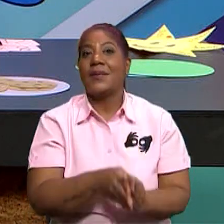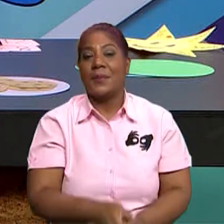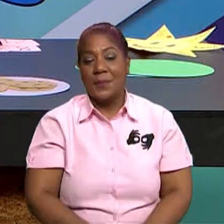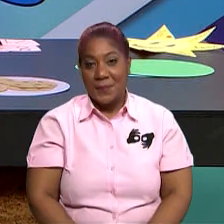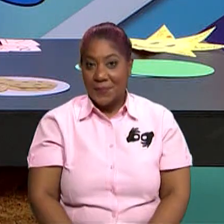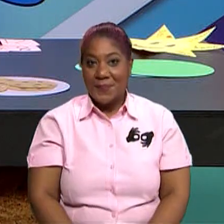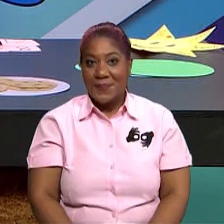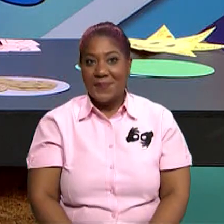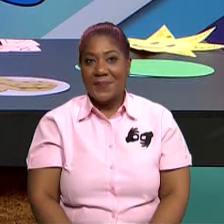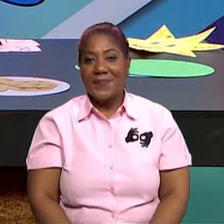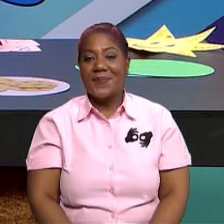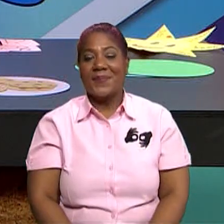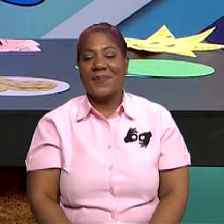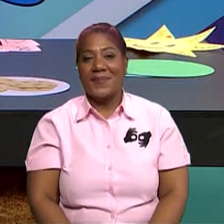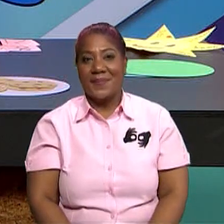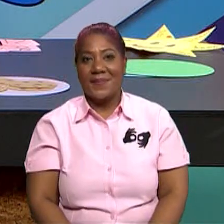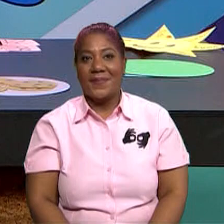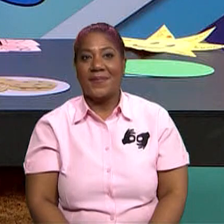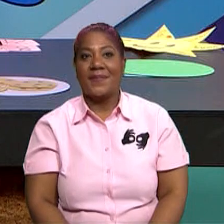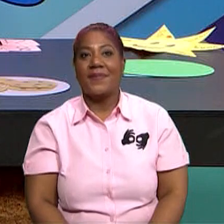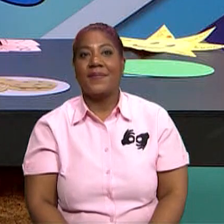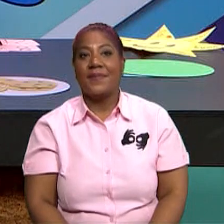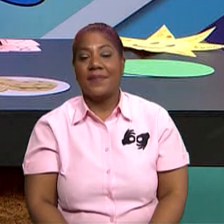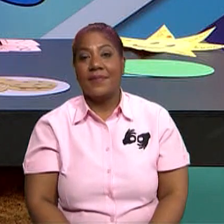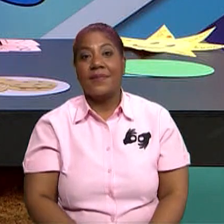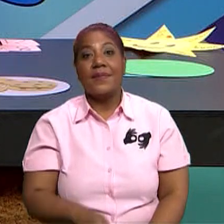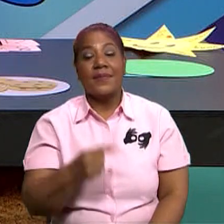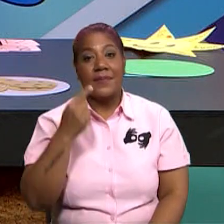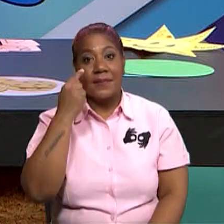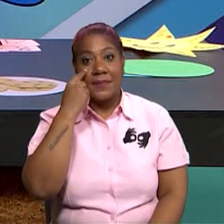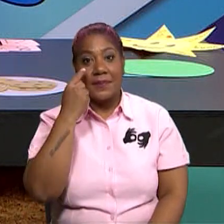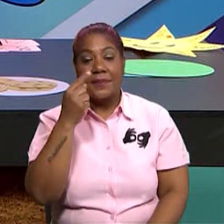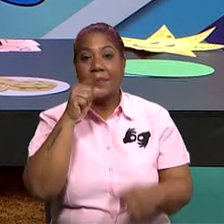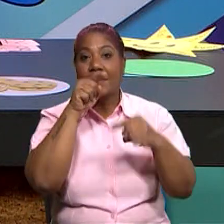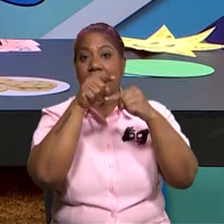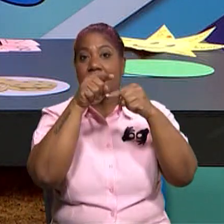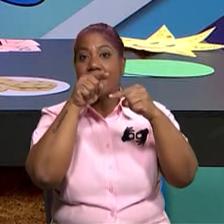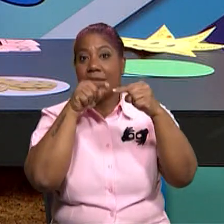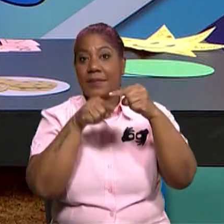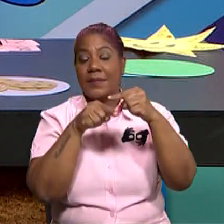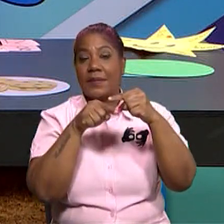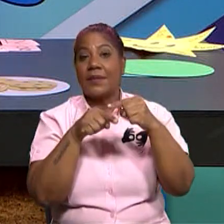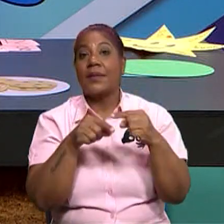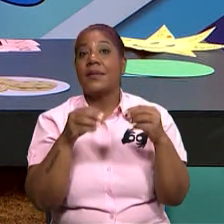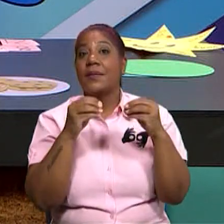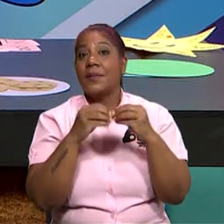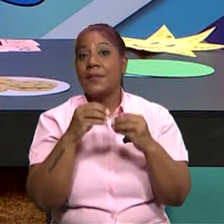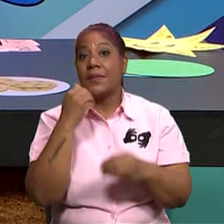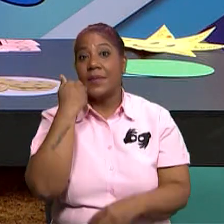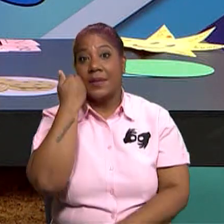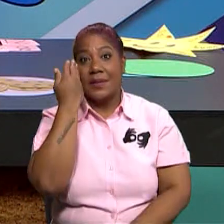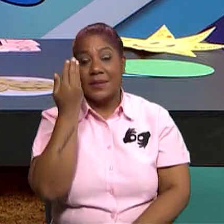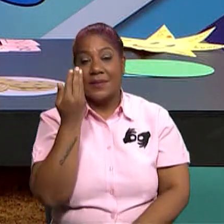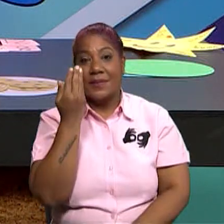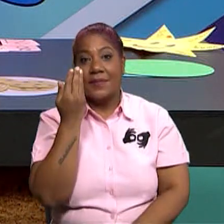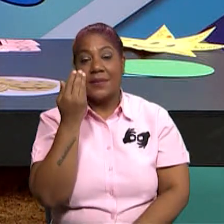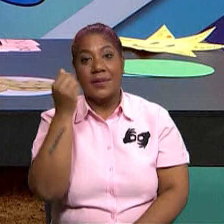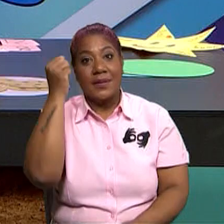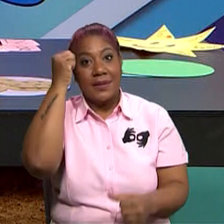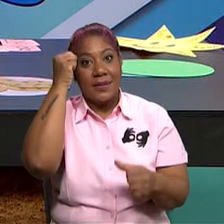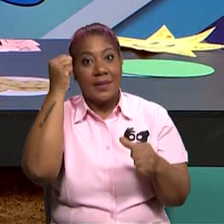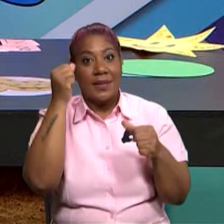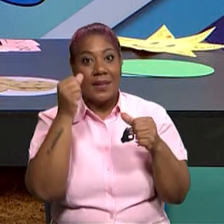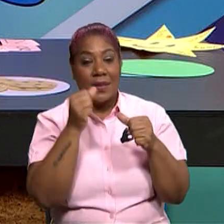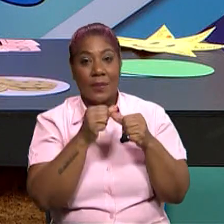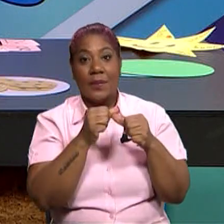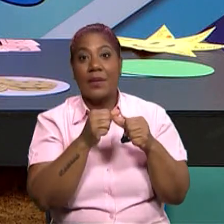poder identificarlo. Para dividir de una forma más fácil, debemos recordar también algunas tablas